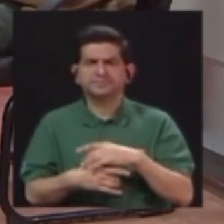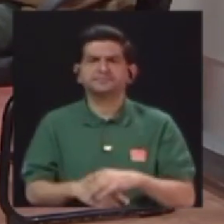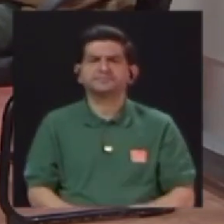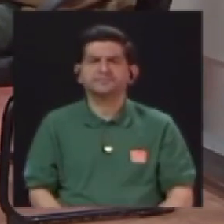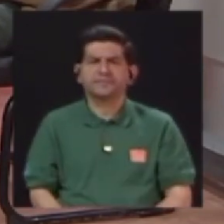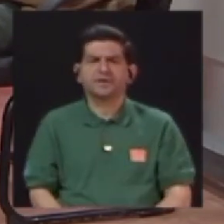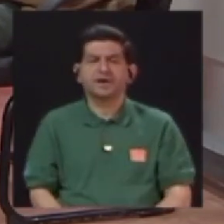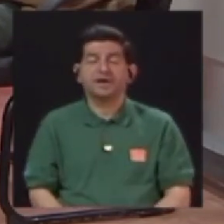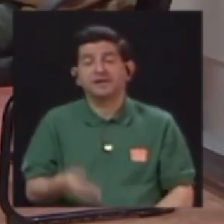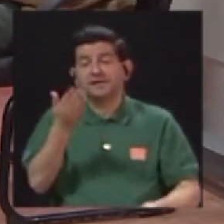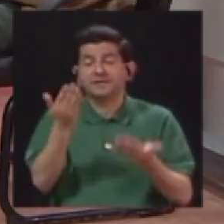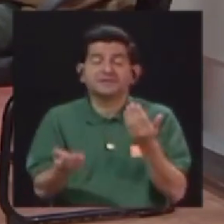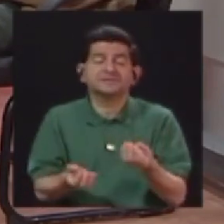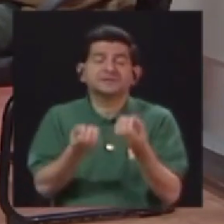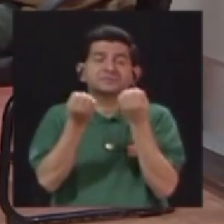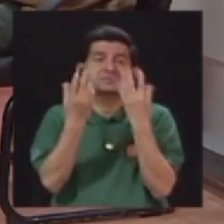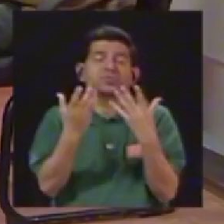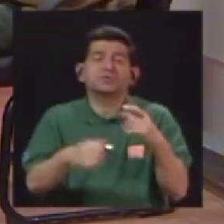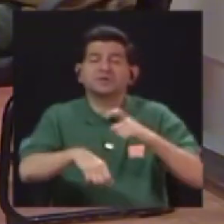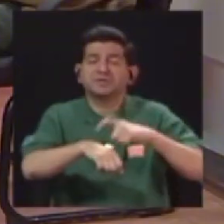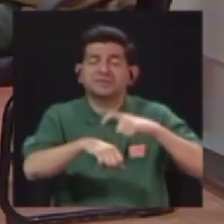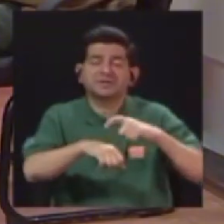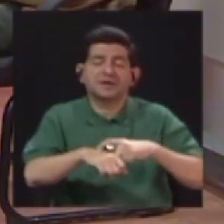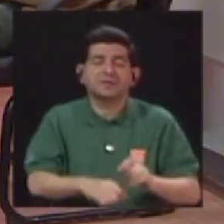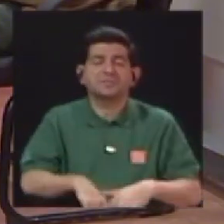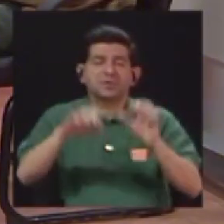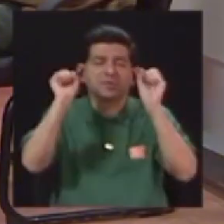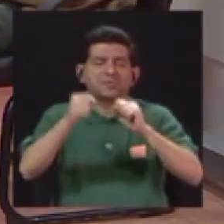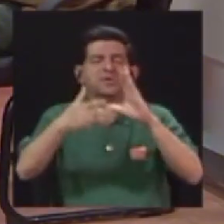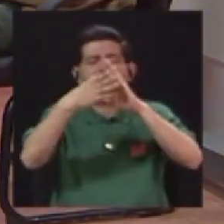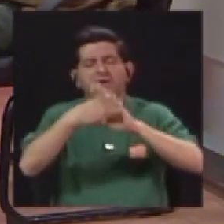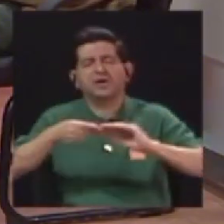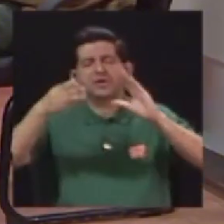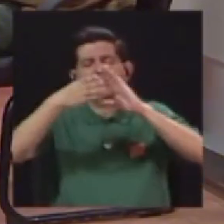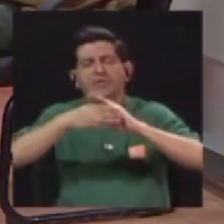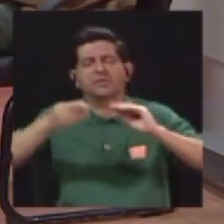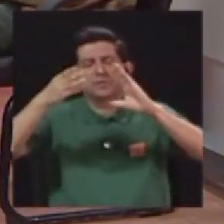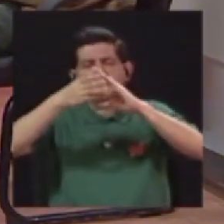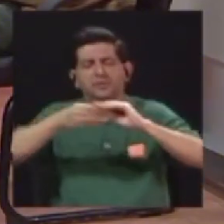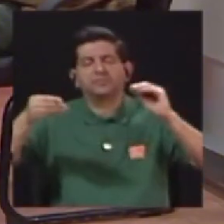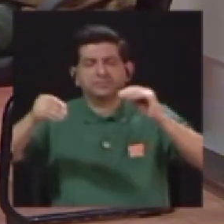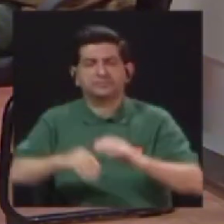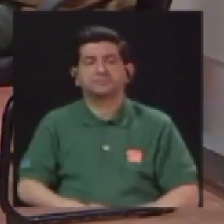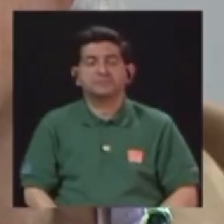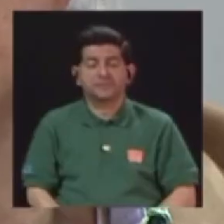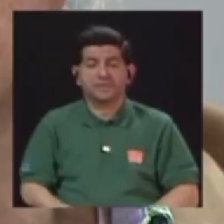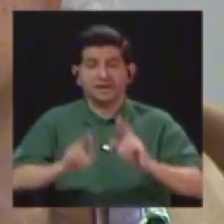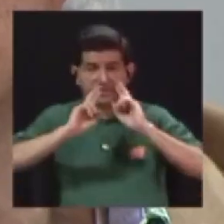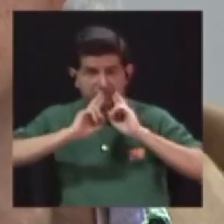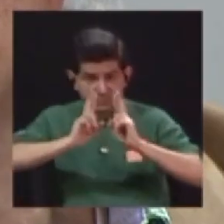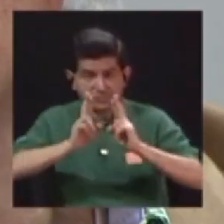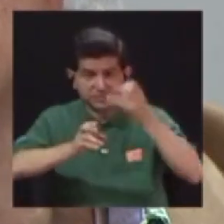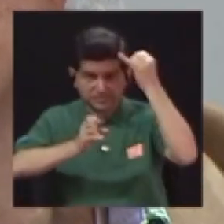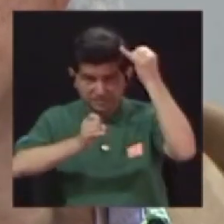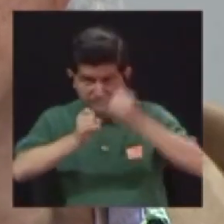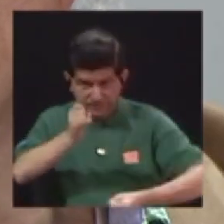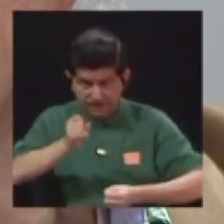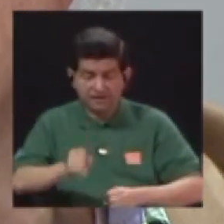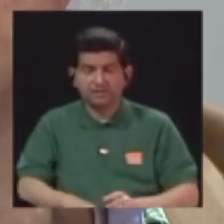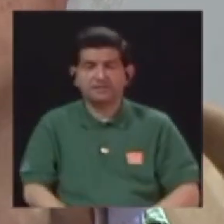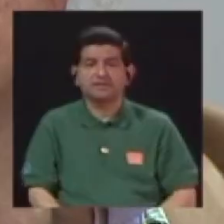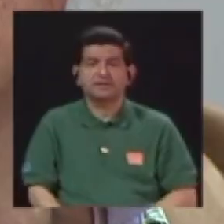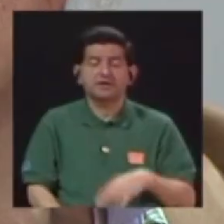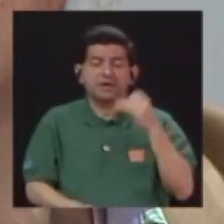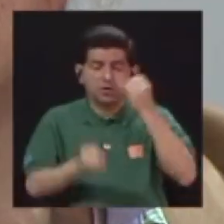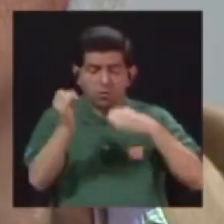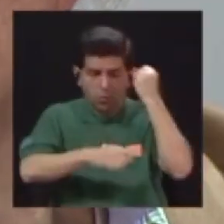que tomaría mucho tiempo, desde luego, relatar, ¿verdad? Es difícil hacerlo, ¿verdad? Y que dio como resultado que al final en el